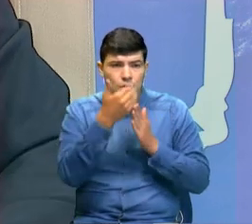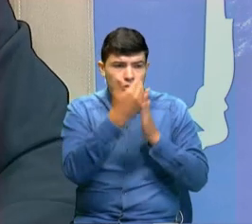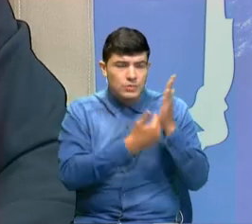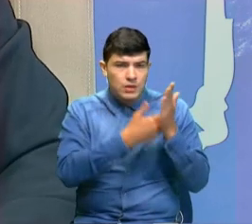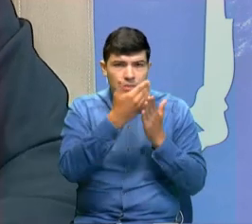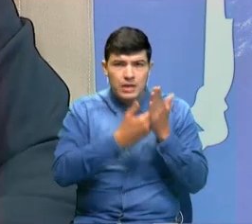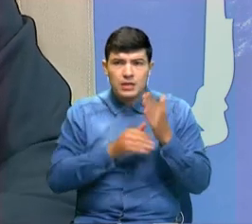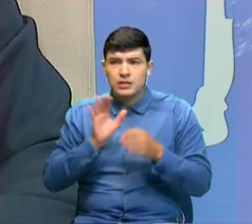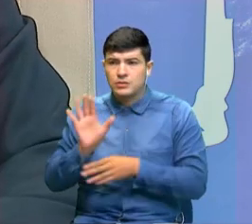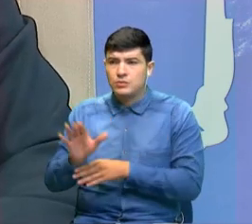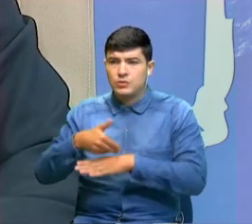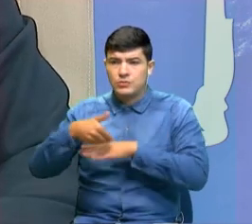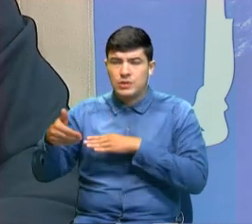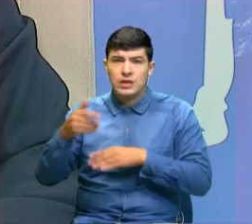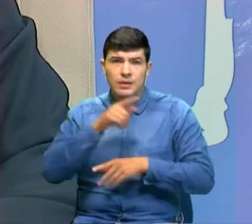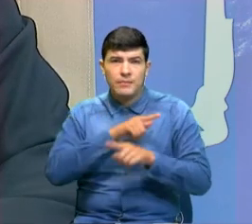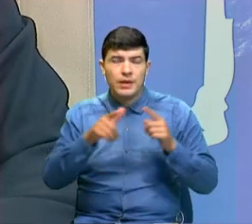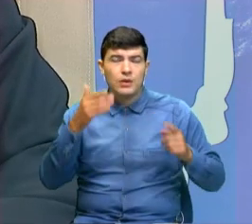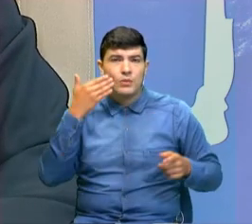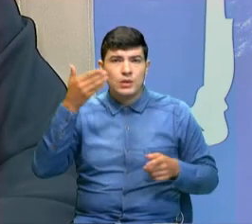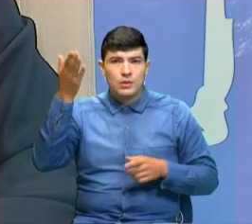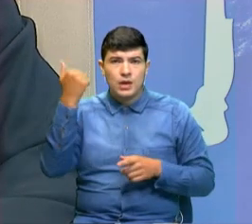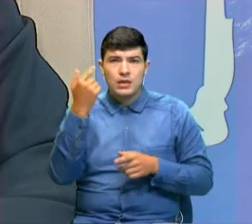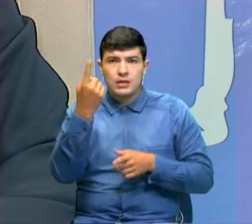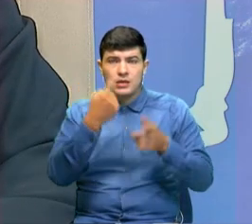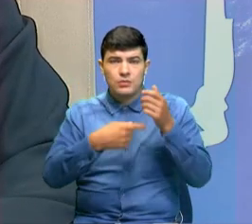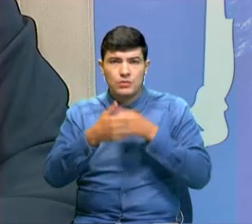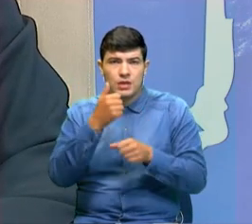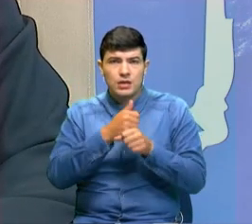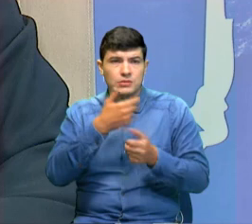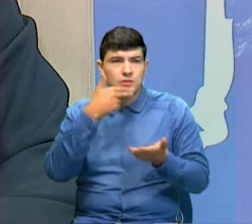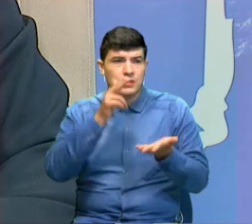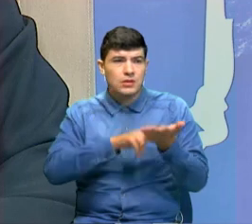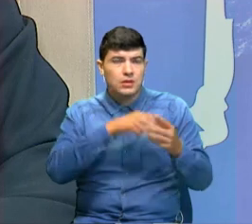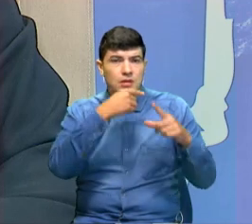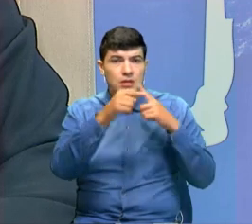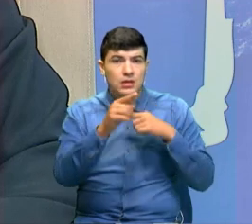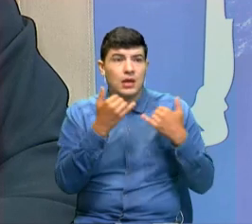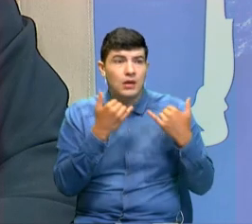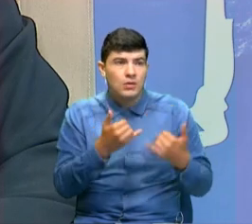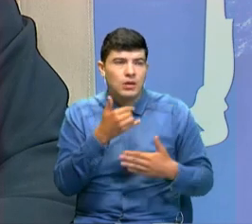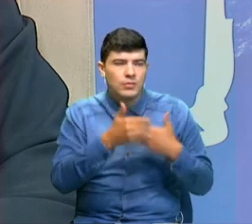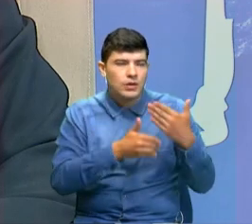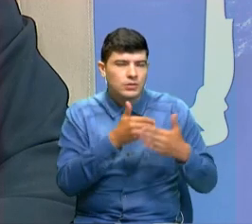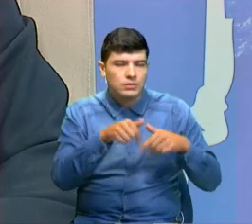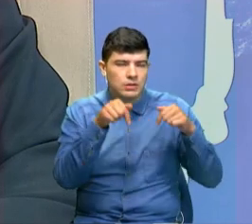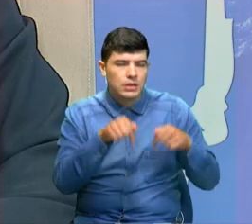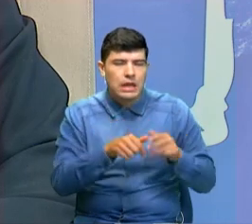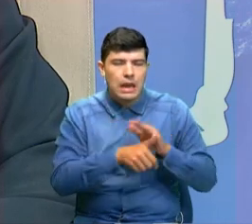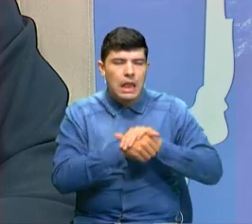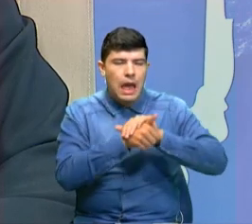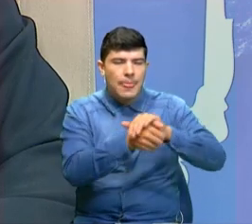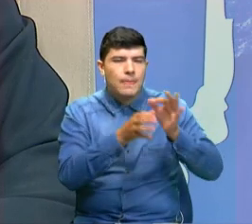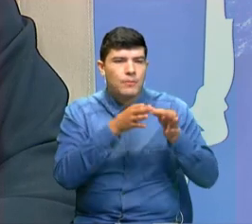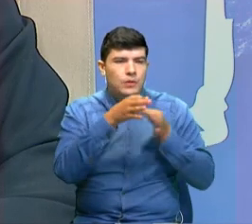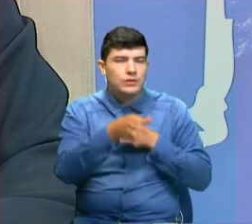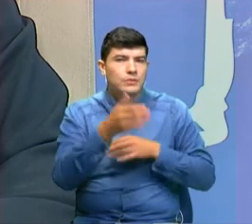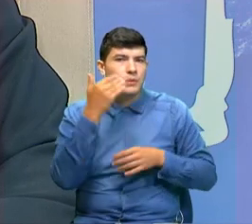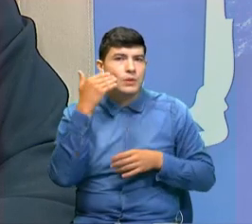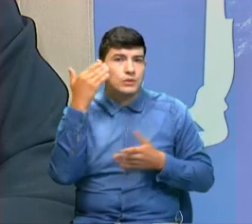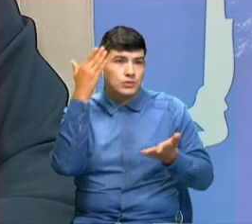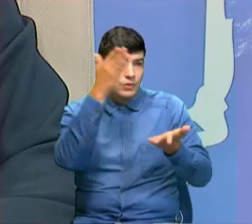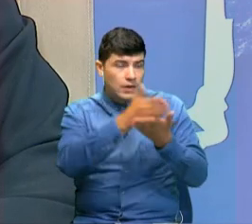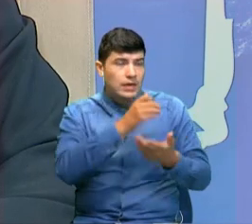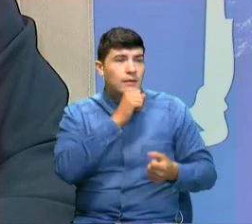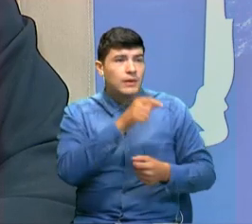pidieron, y es hace un año ya que se llevó eso, la burocracia que nosotros tenemos en este municipio. Y resulta que uno va y le pregunta